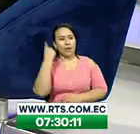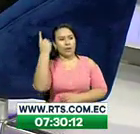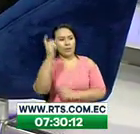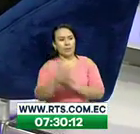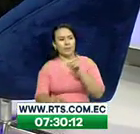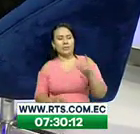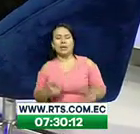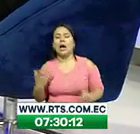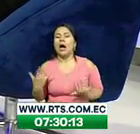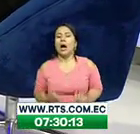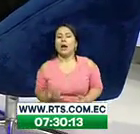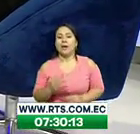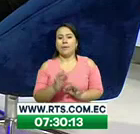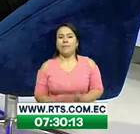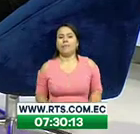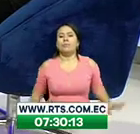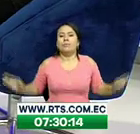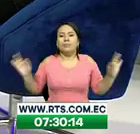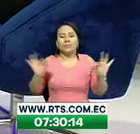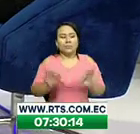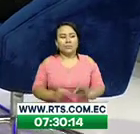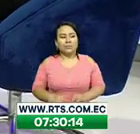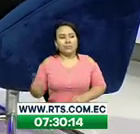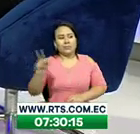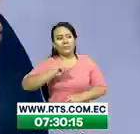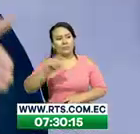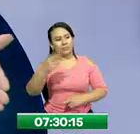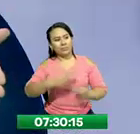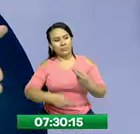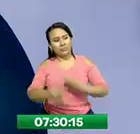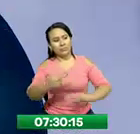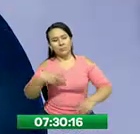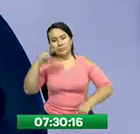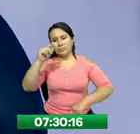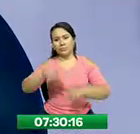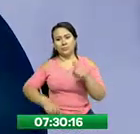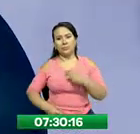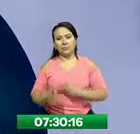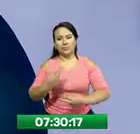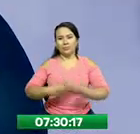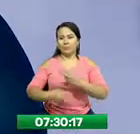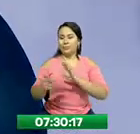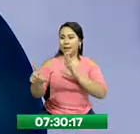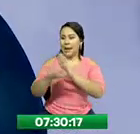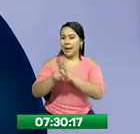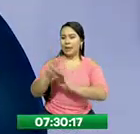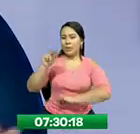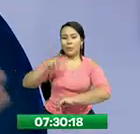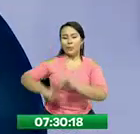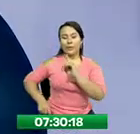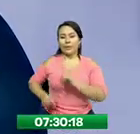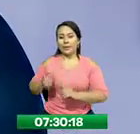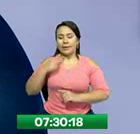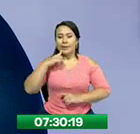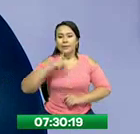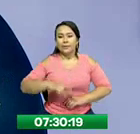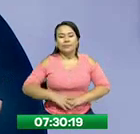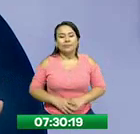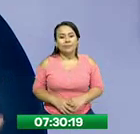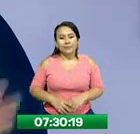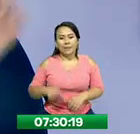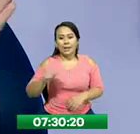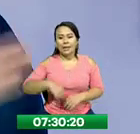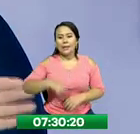Yo creo que lo más importante es, señores, esto no se vende, esto no se puede vender, la ley no lo permite, esto no es